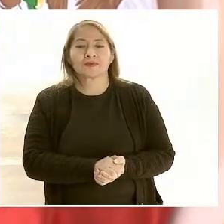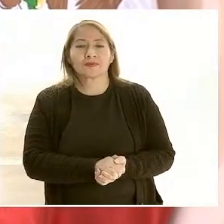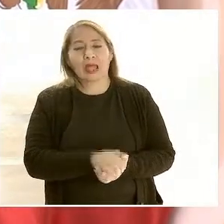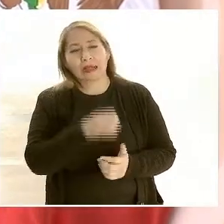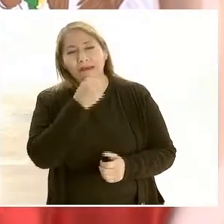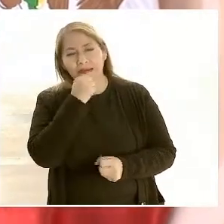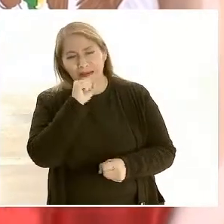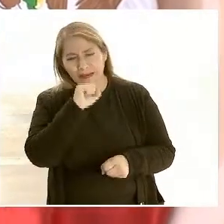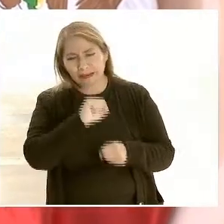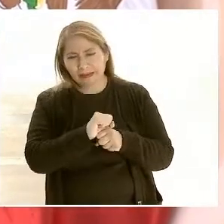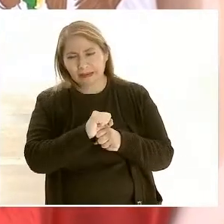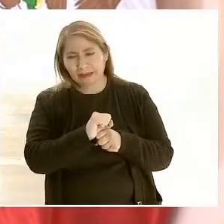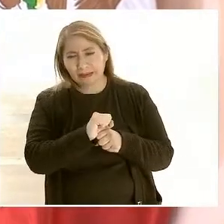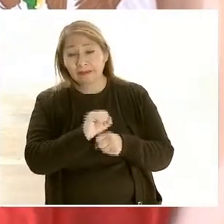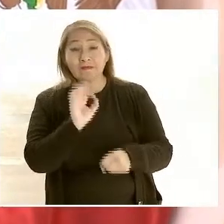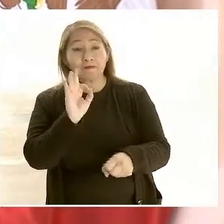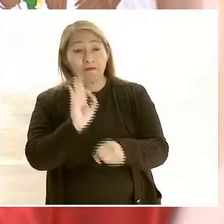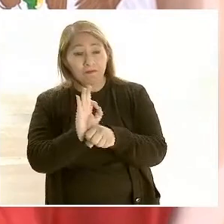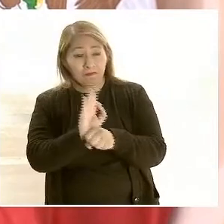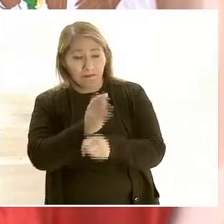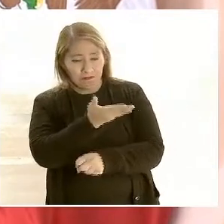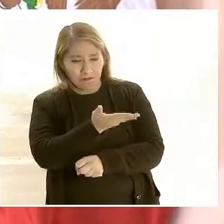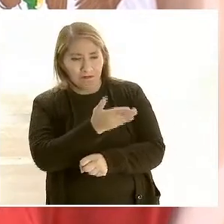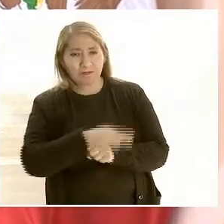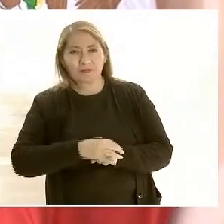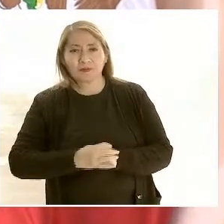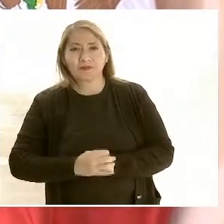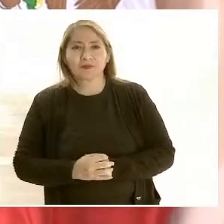secretario de la Defensa,